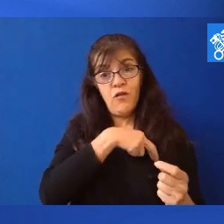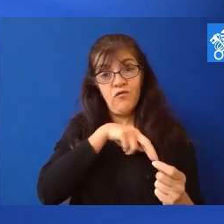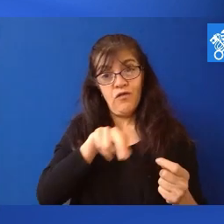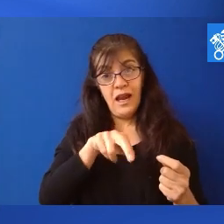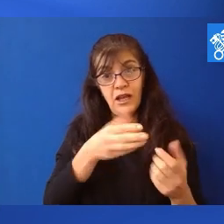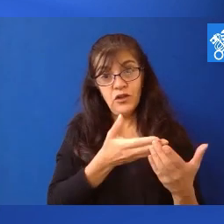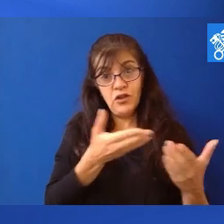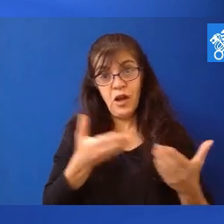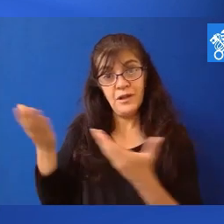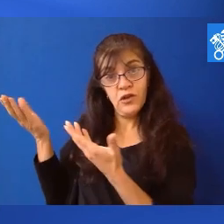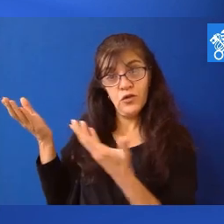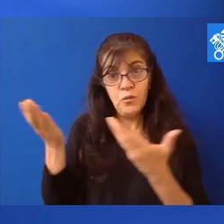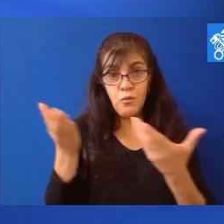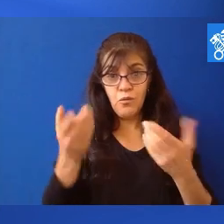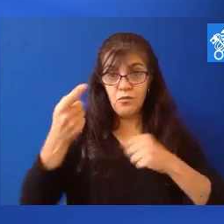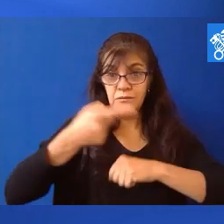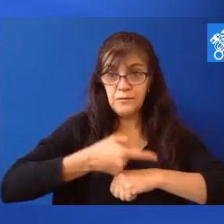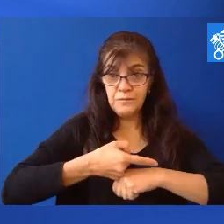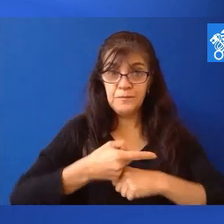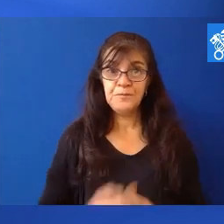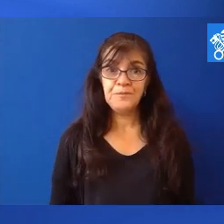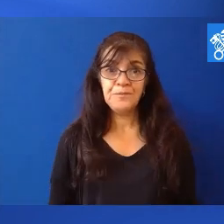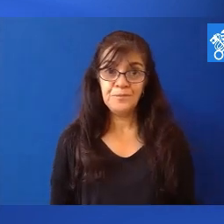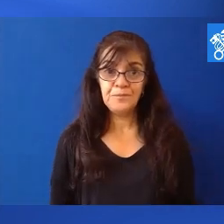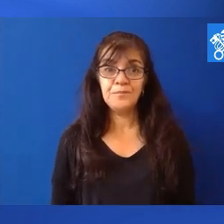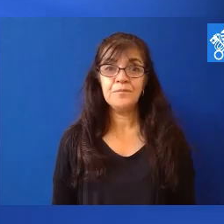de devoción que los peregrinos llevan consigo.